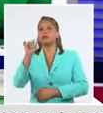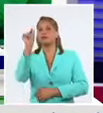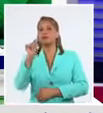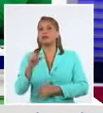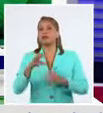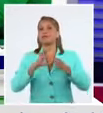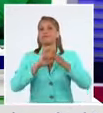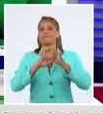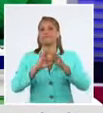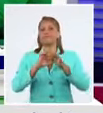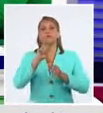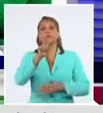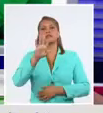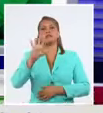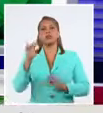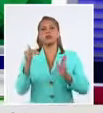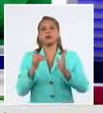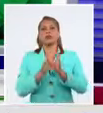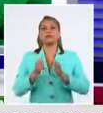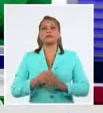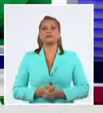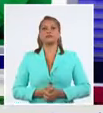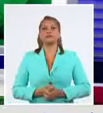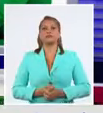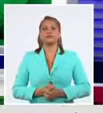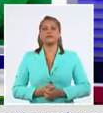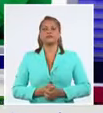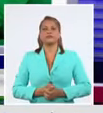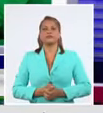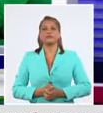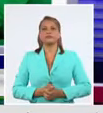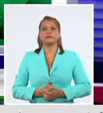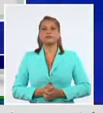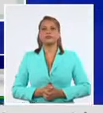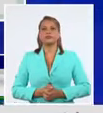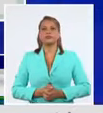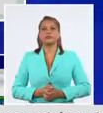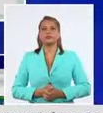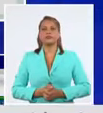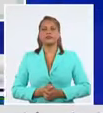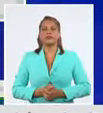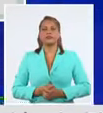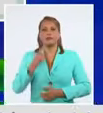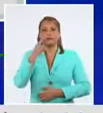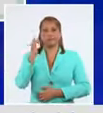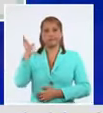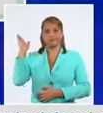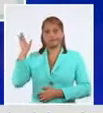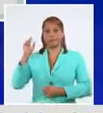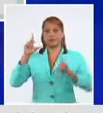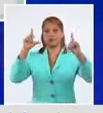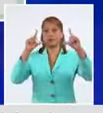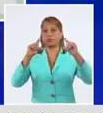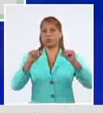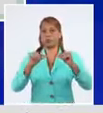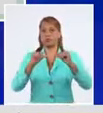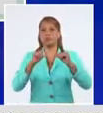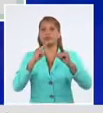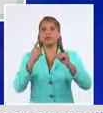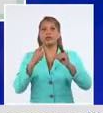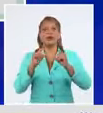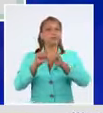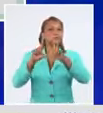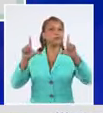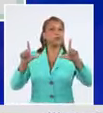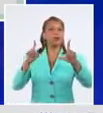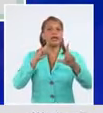son 25 menos. Y el gráfico resume del comportamiento de la pandemia